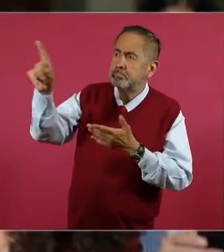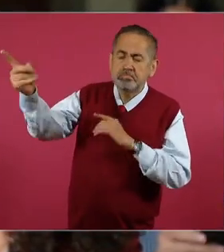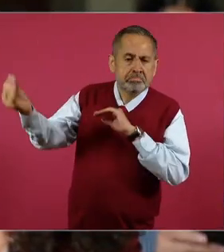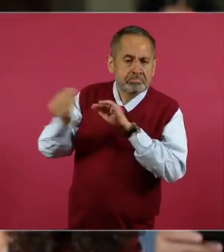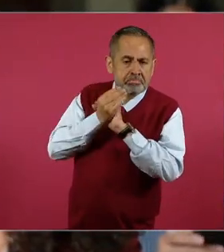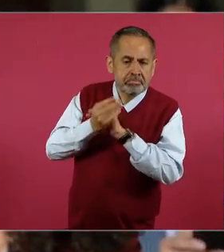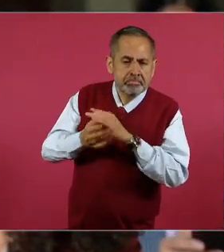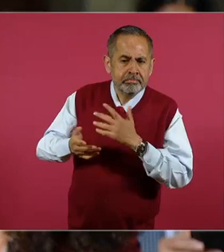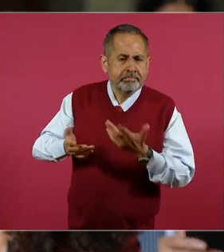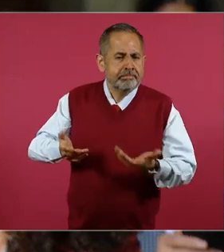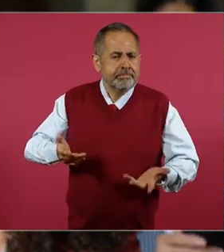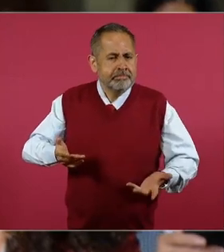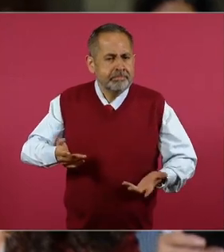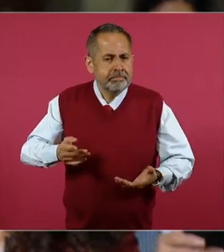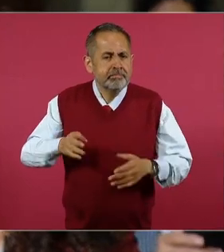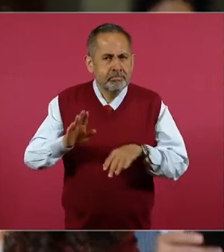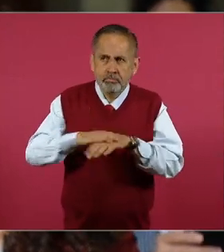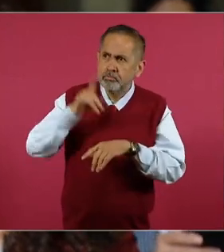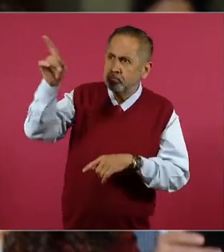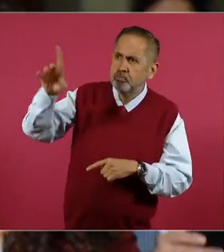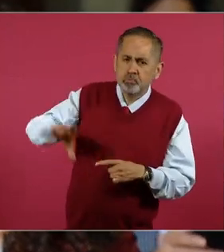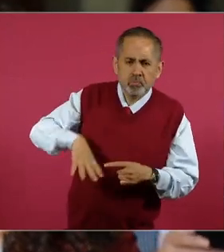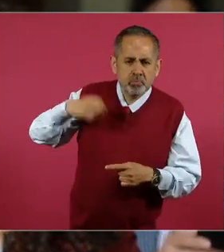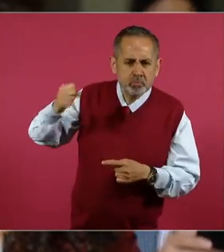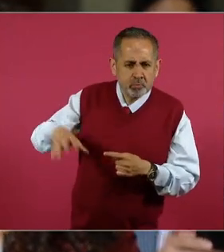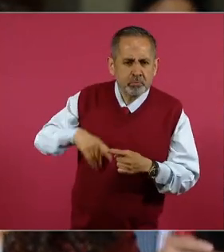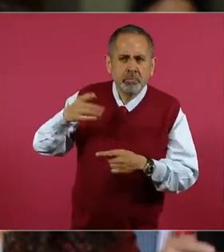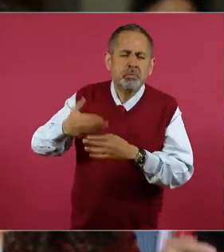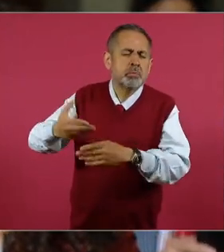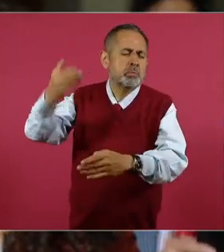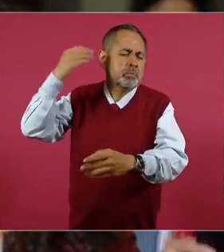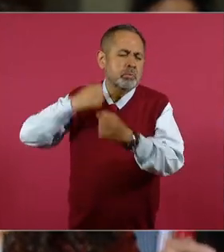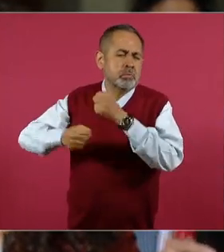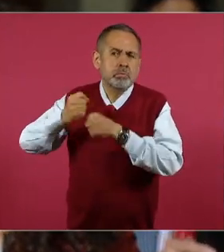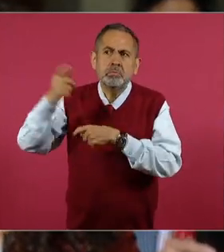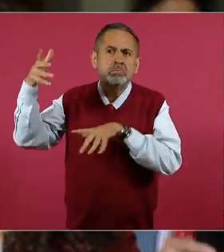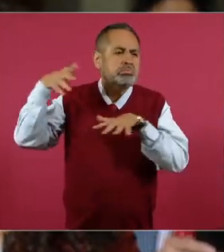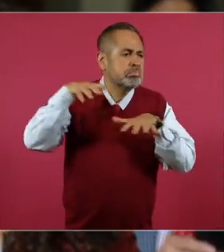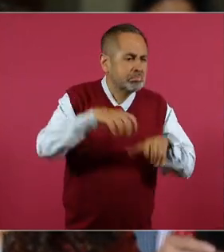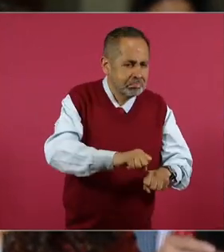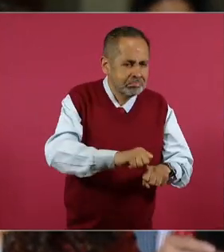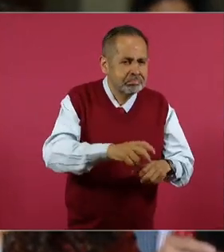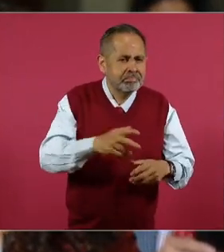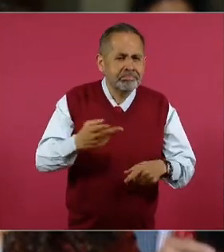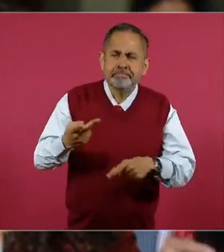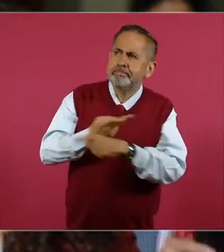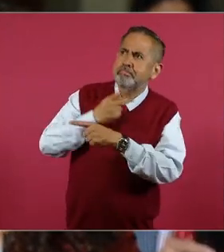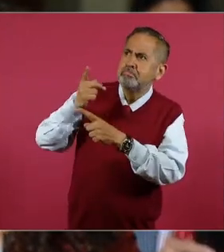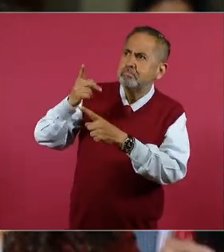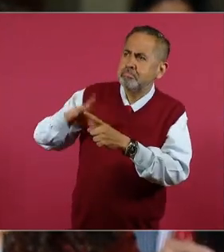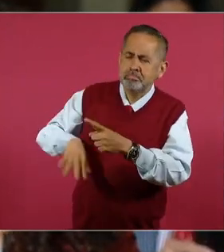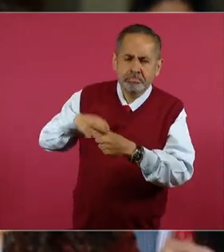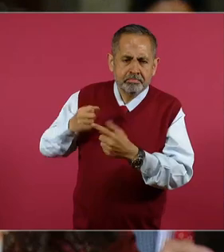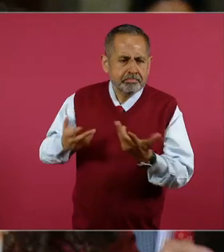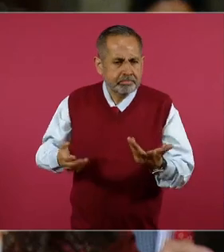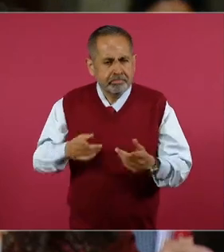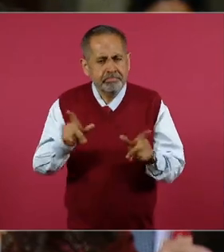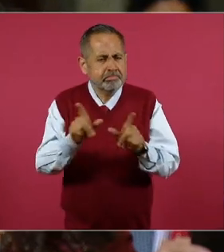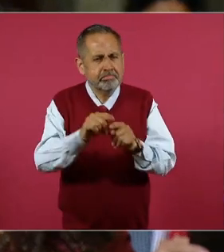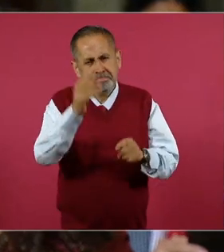de filtrarla por los abusos cometidos durante la conquista, y conocer rápidamente también su opinión